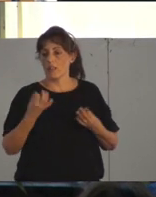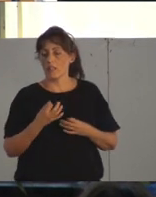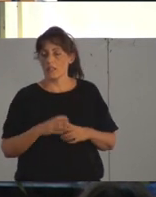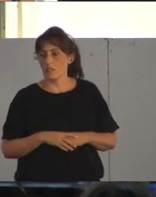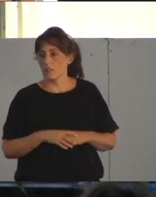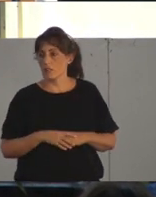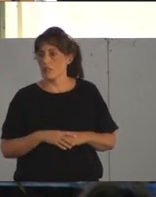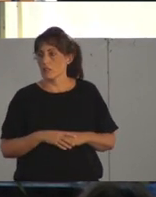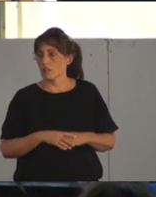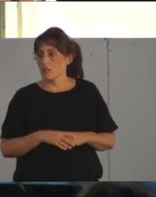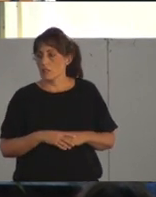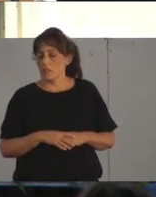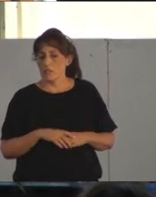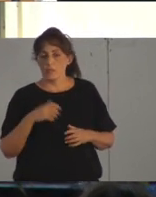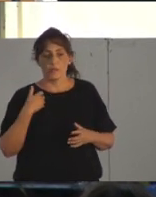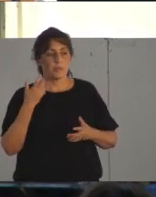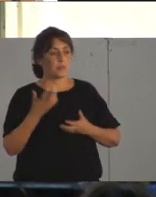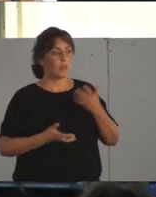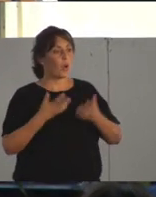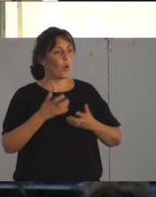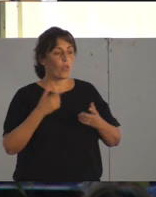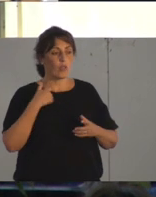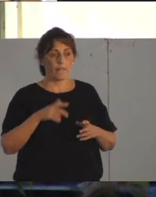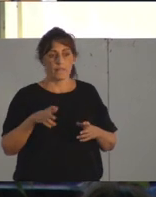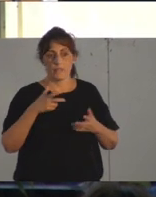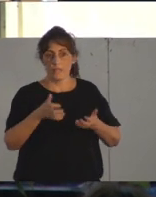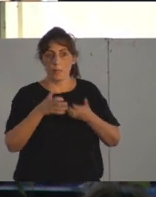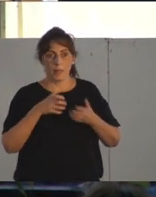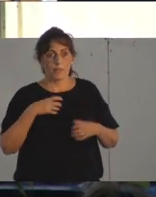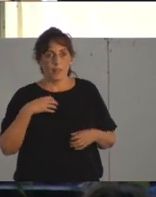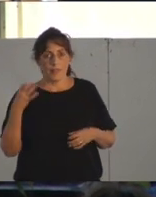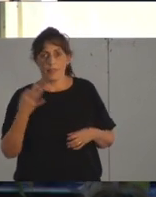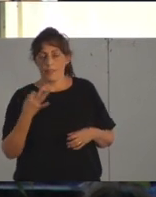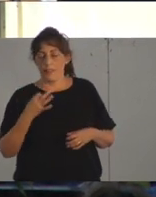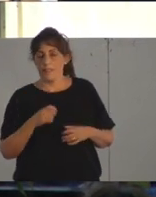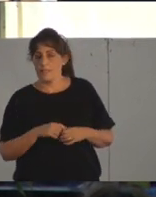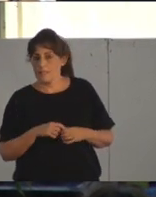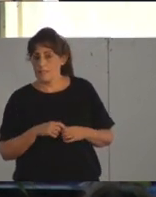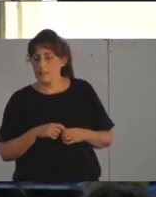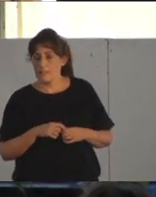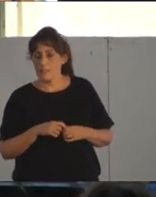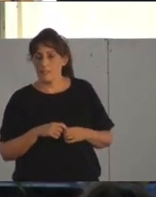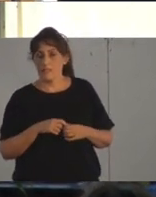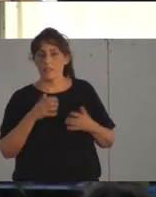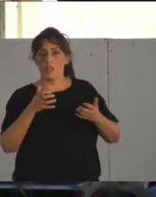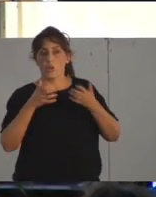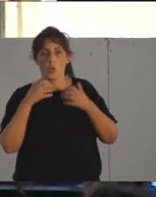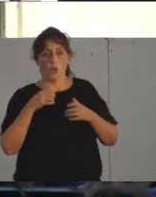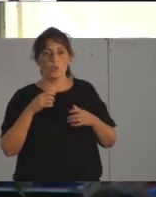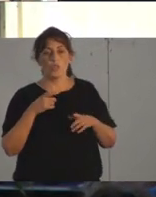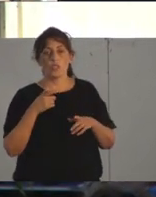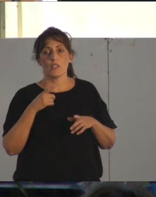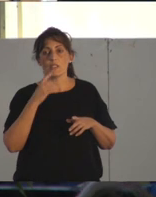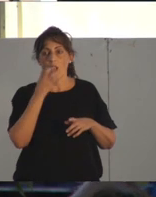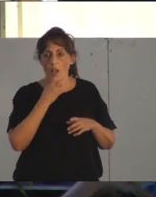Desde cocina, las ventajas que le hemos visto a los texturizados, ya os he ido diciendo, conseguimos mantener su